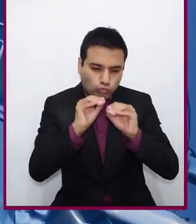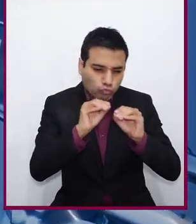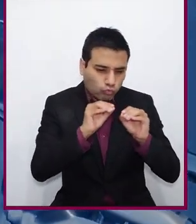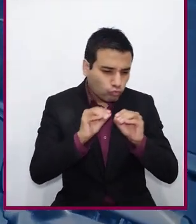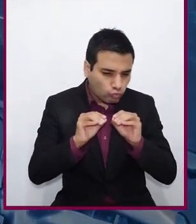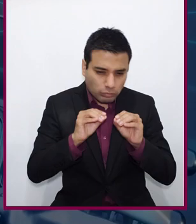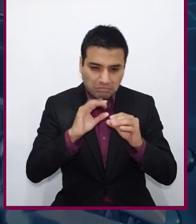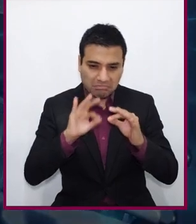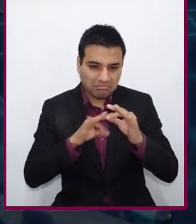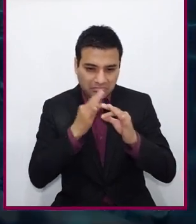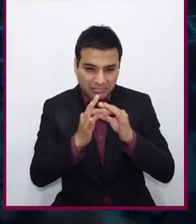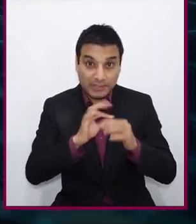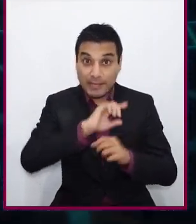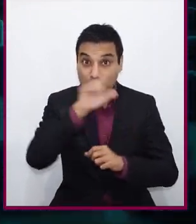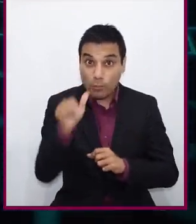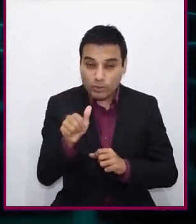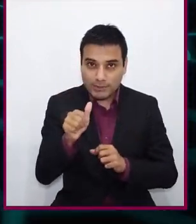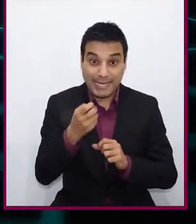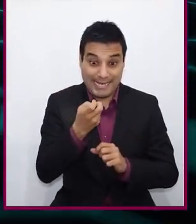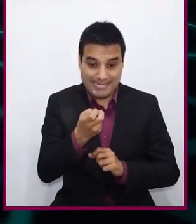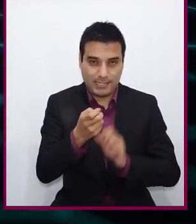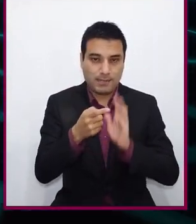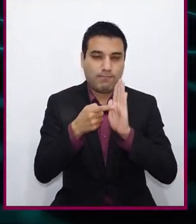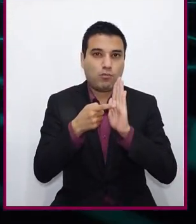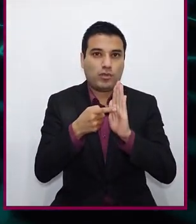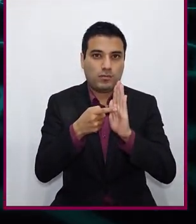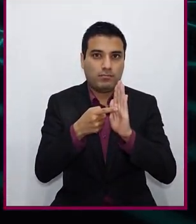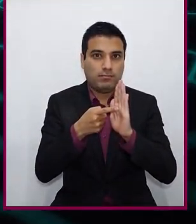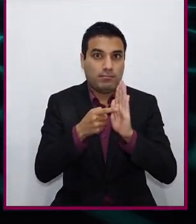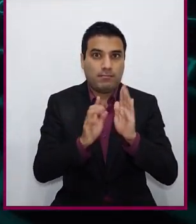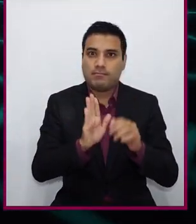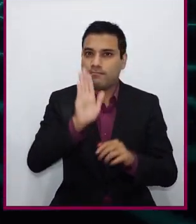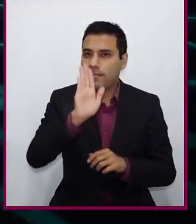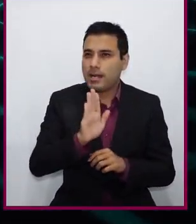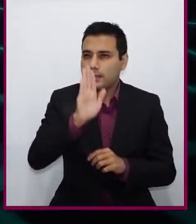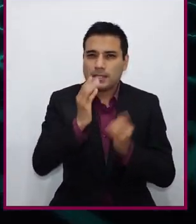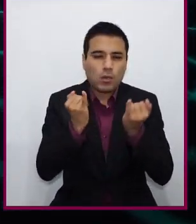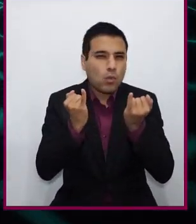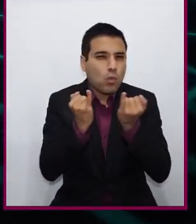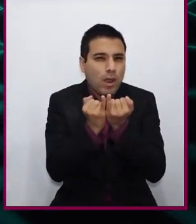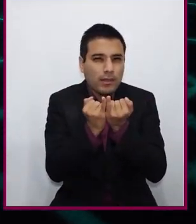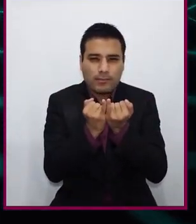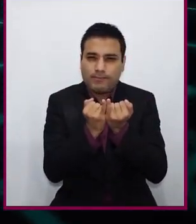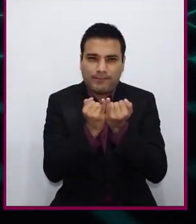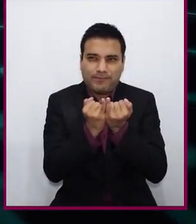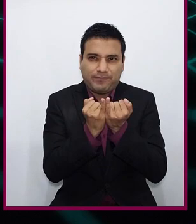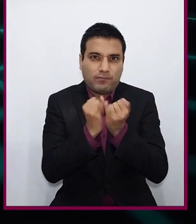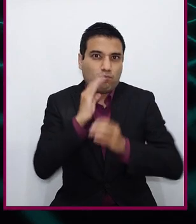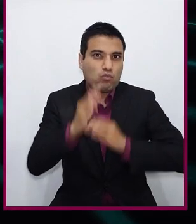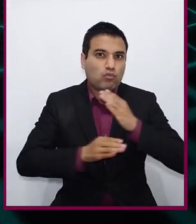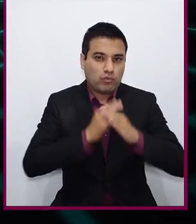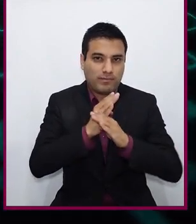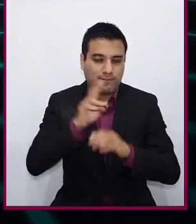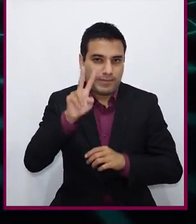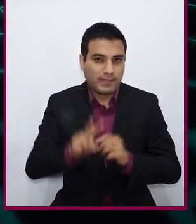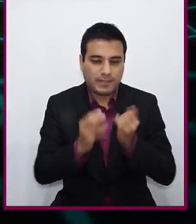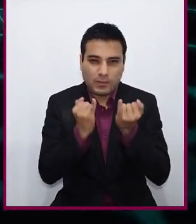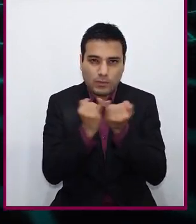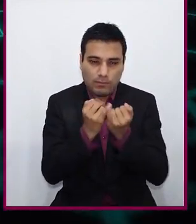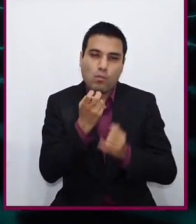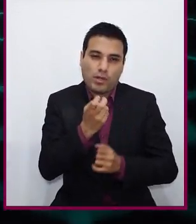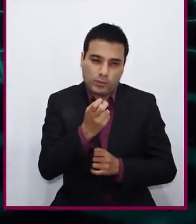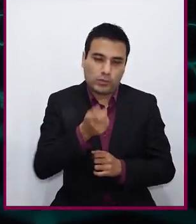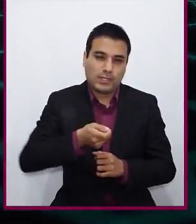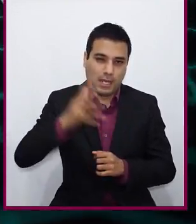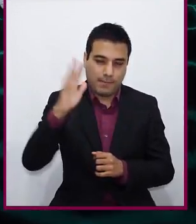que tenía que hacer en vida entonces al hacer esto trataron de simular el motor junto con sus componentes y así